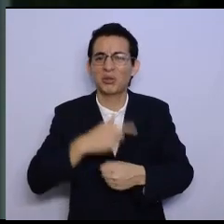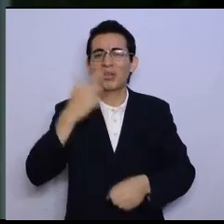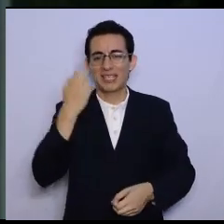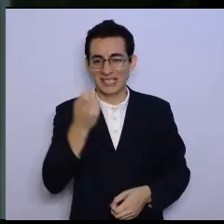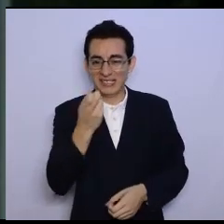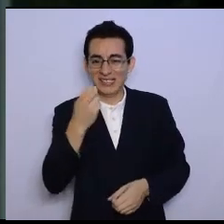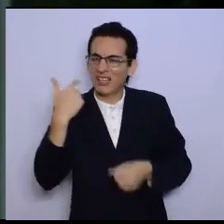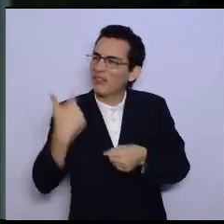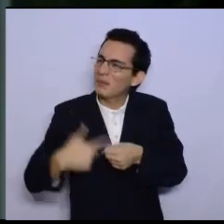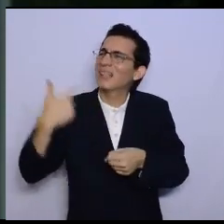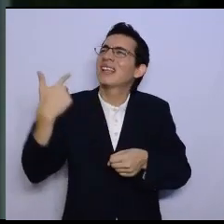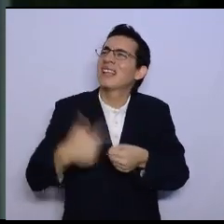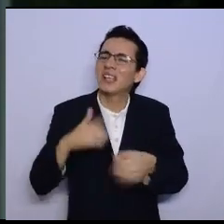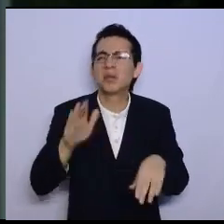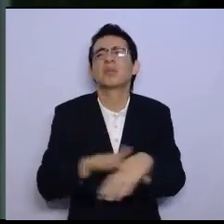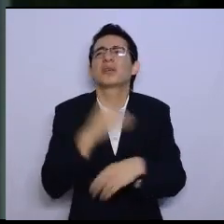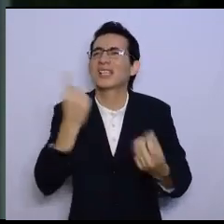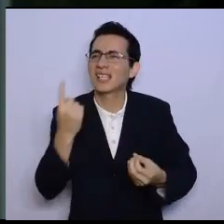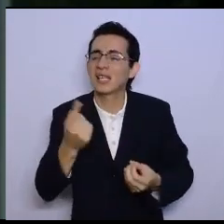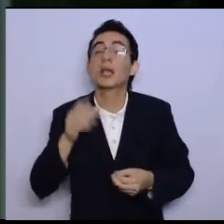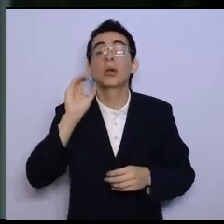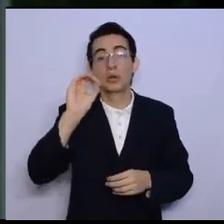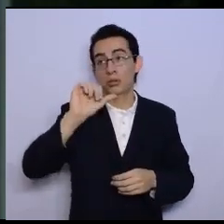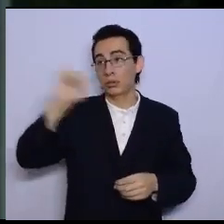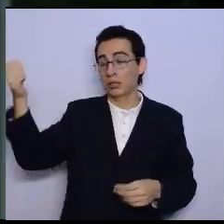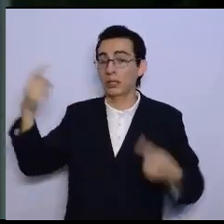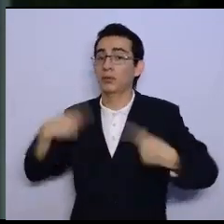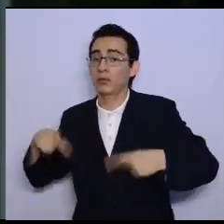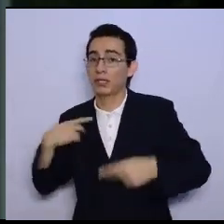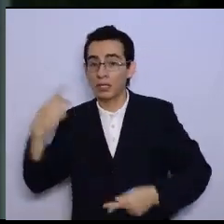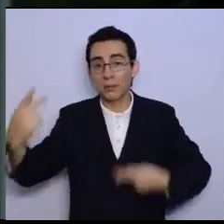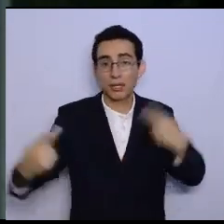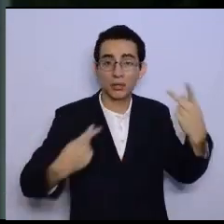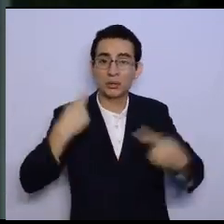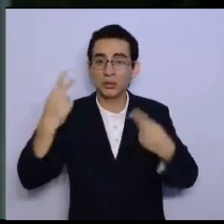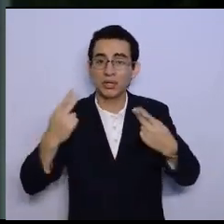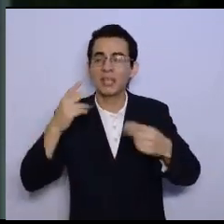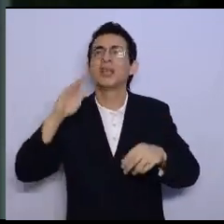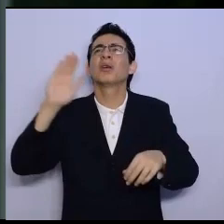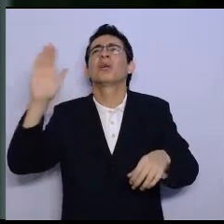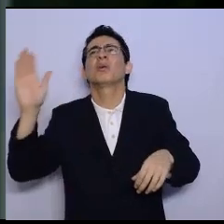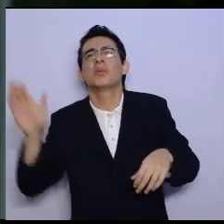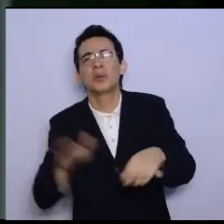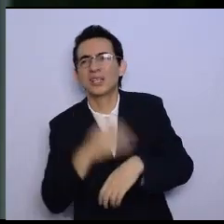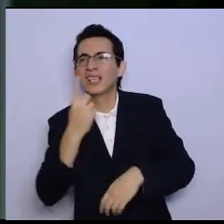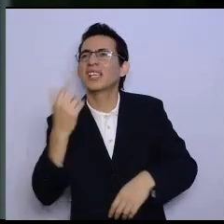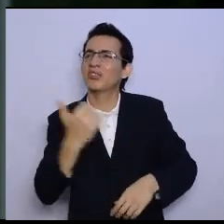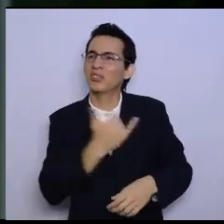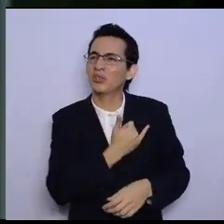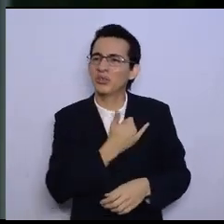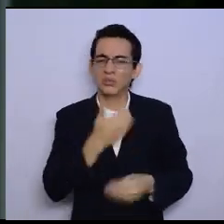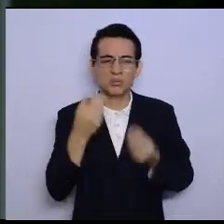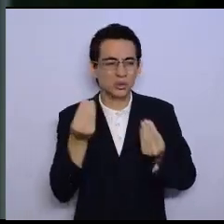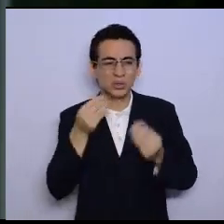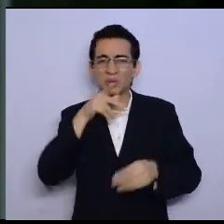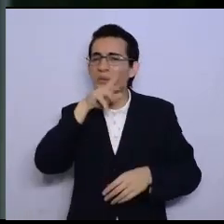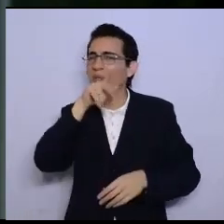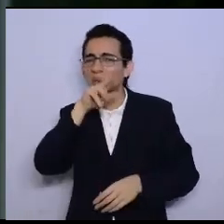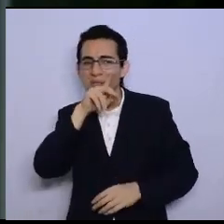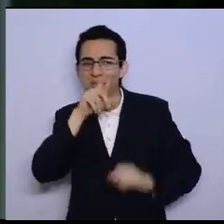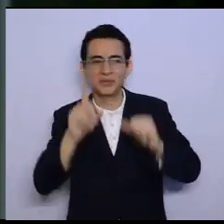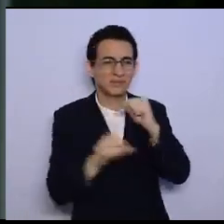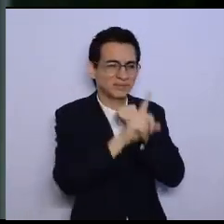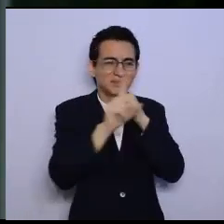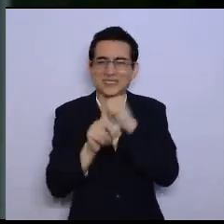enfermedad? Otros preguntan, ¿por qué estoy pasando tantas necesidades?